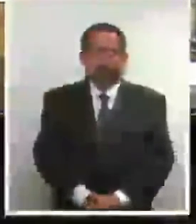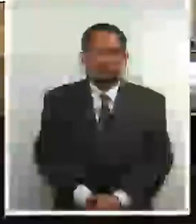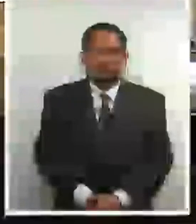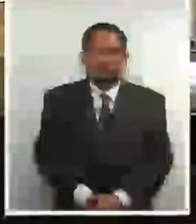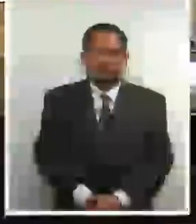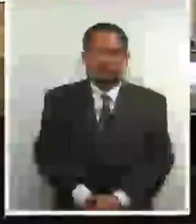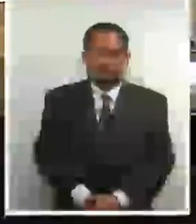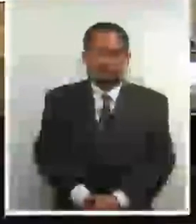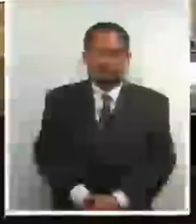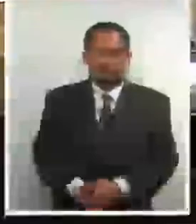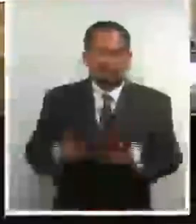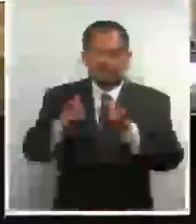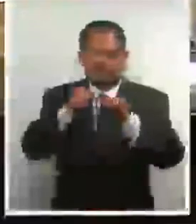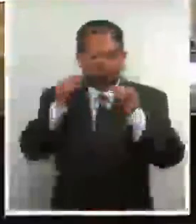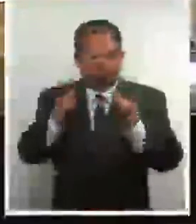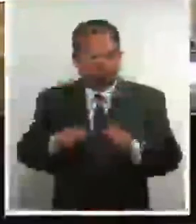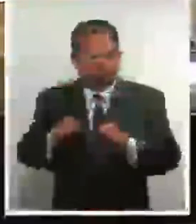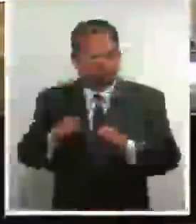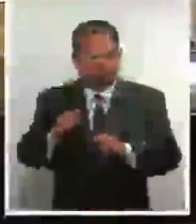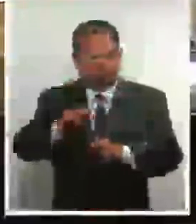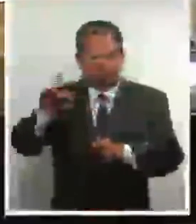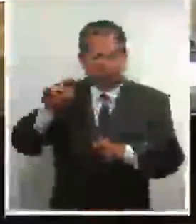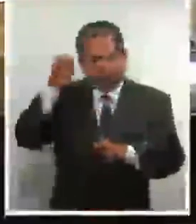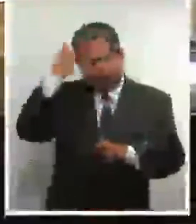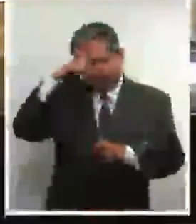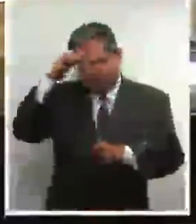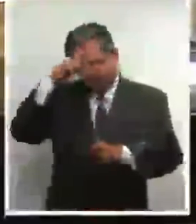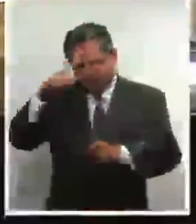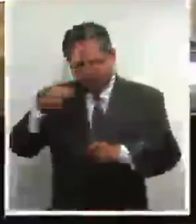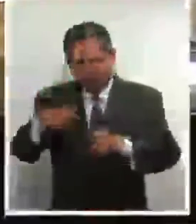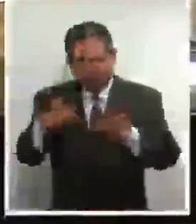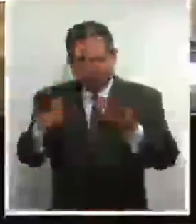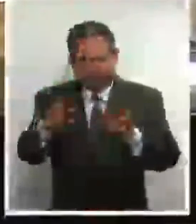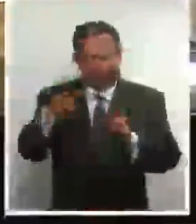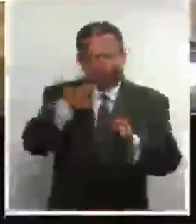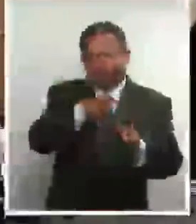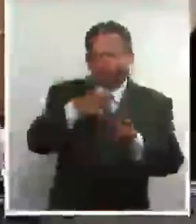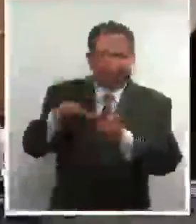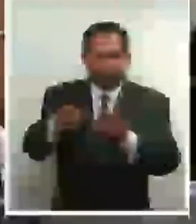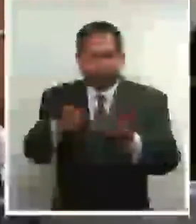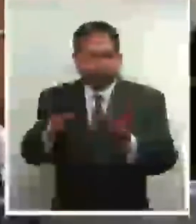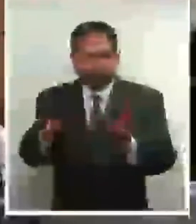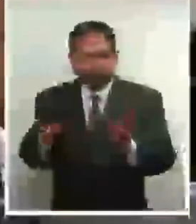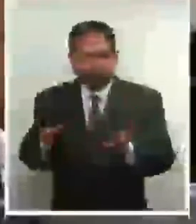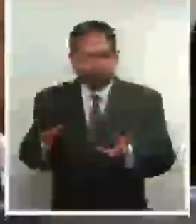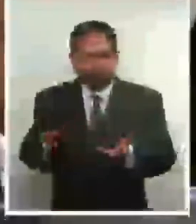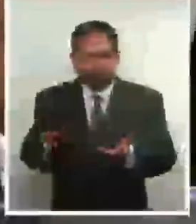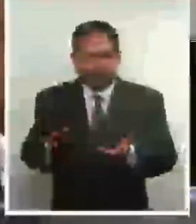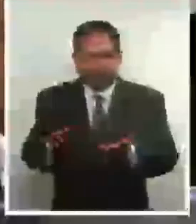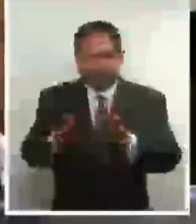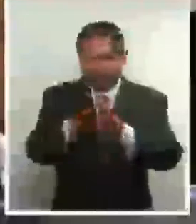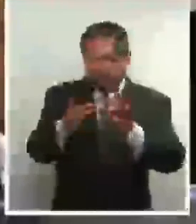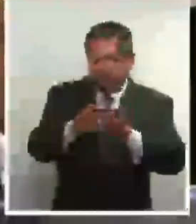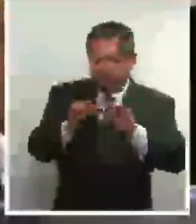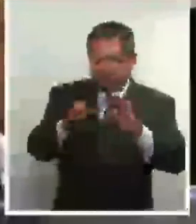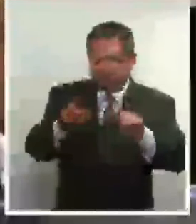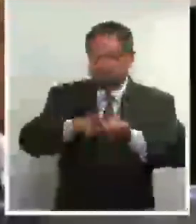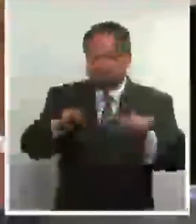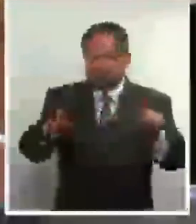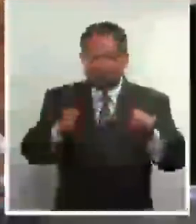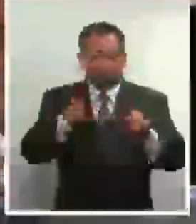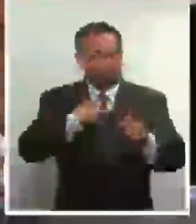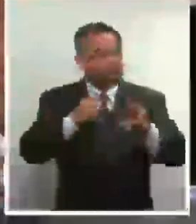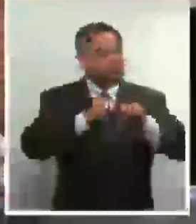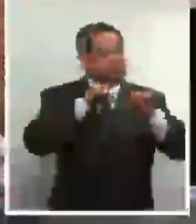No es lo mismo título profesional que experiencia, es decir, ¿hacia dónde va? Nada más quiero decir que no es lo mismo